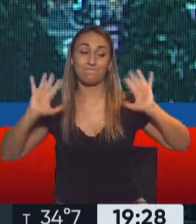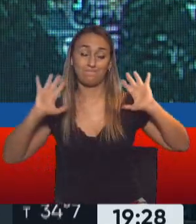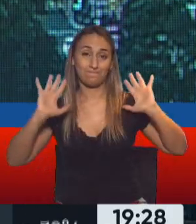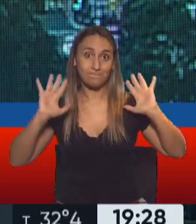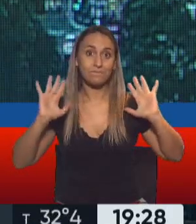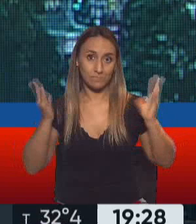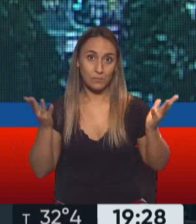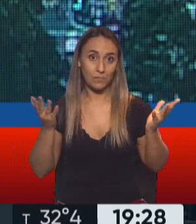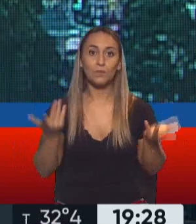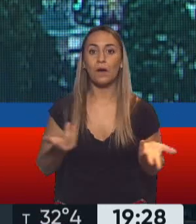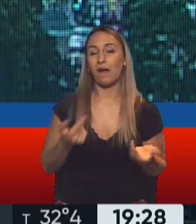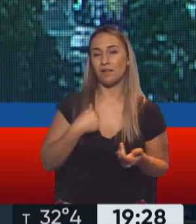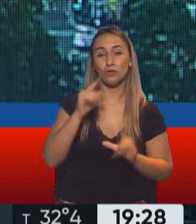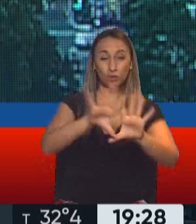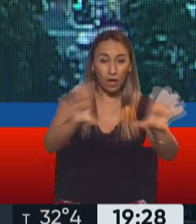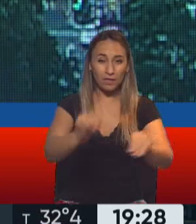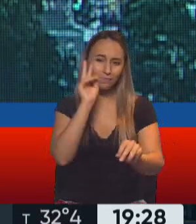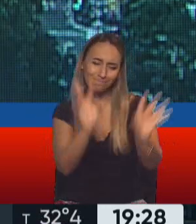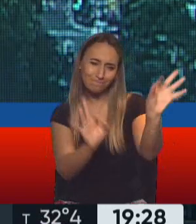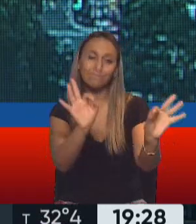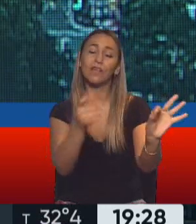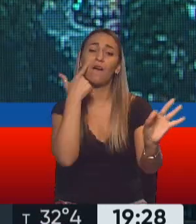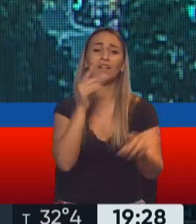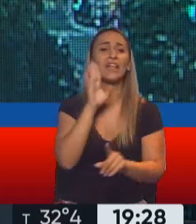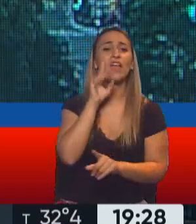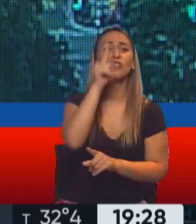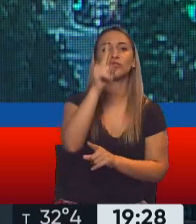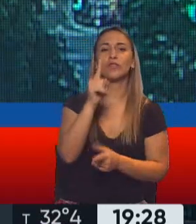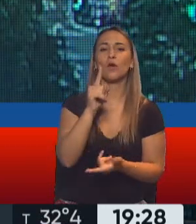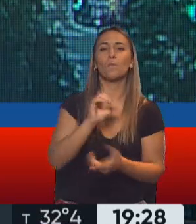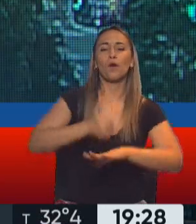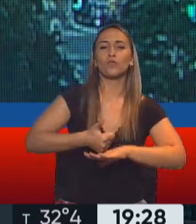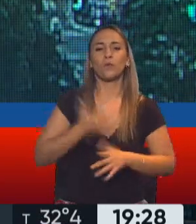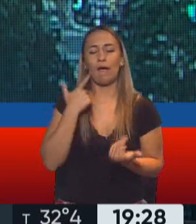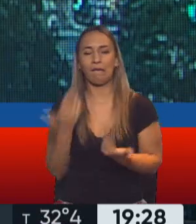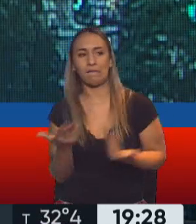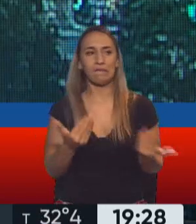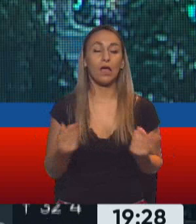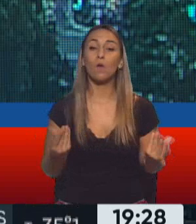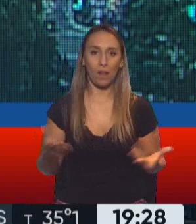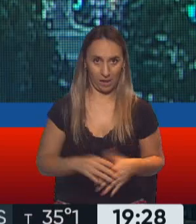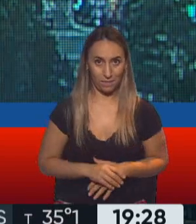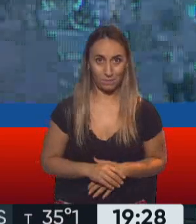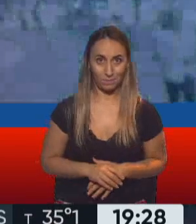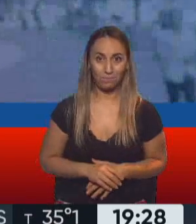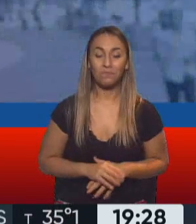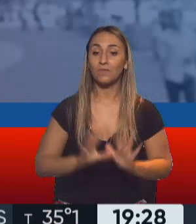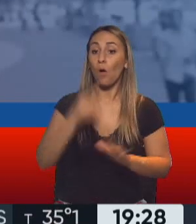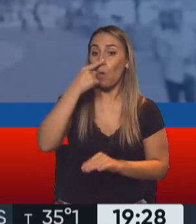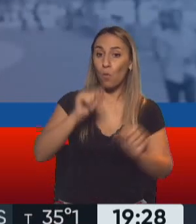es la posición de Estados Unidos respecto de las negociaciones con el Fondo Monetario. Podemos tener una idea. La última frase que dijo